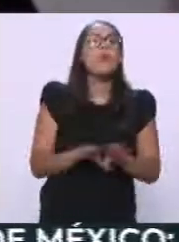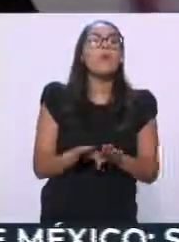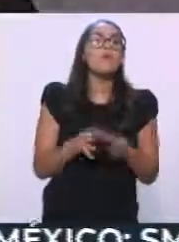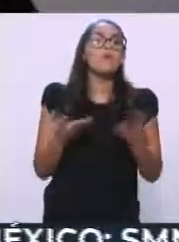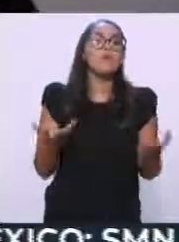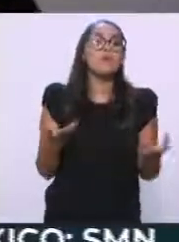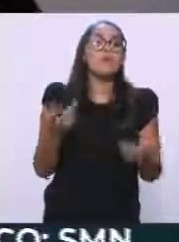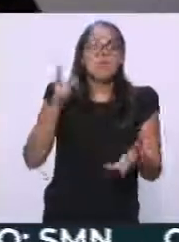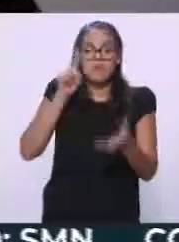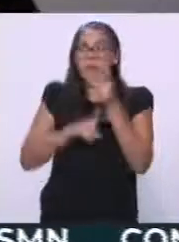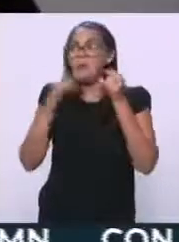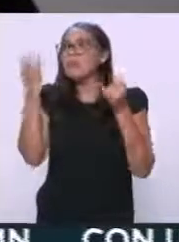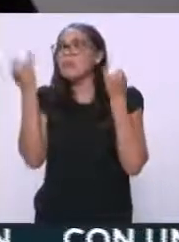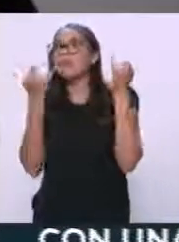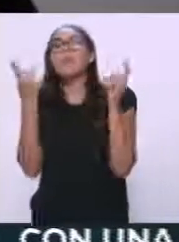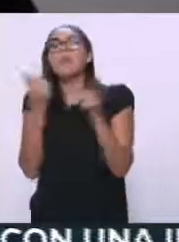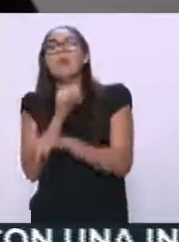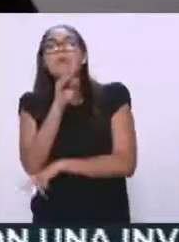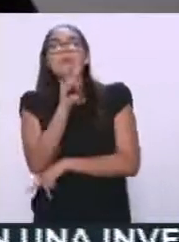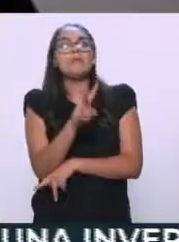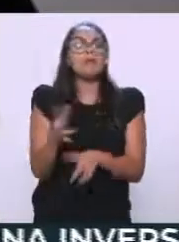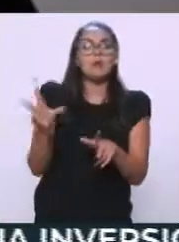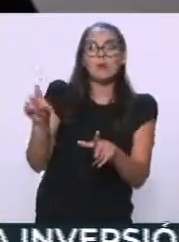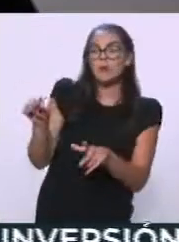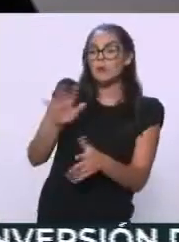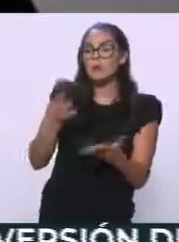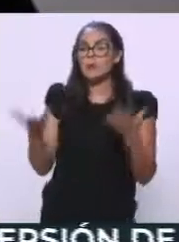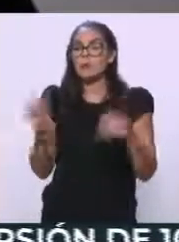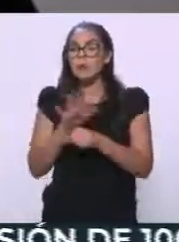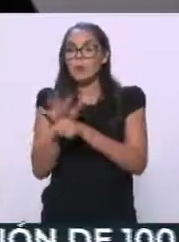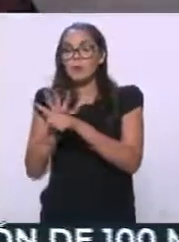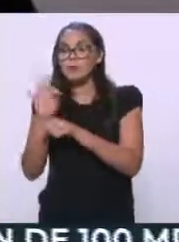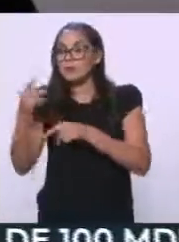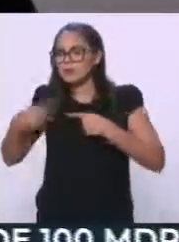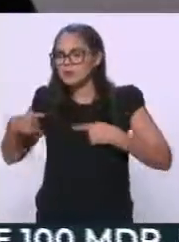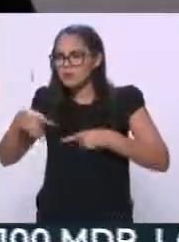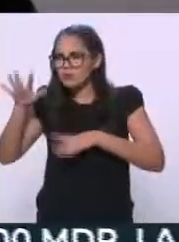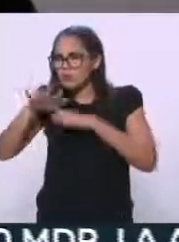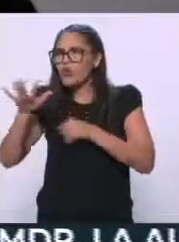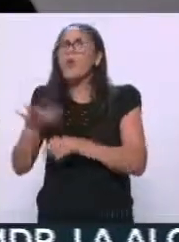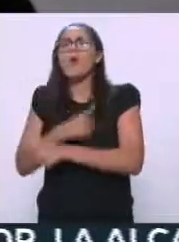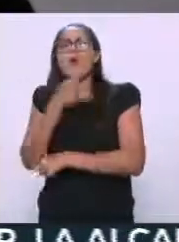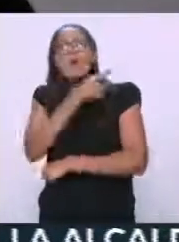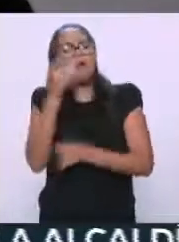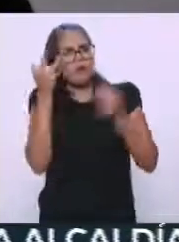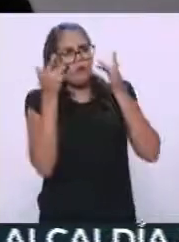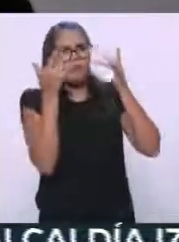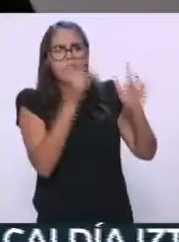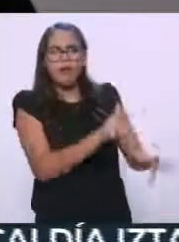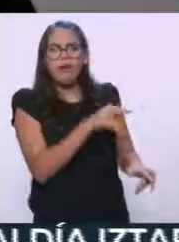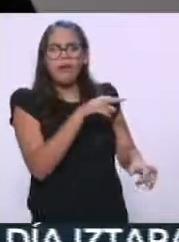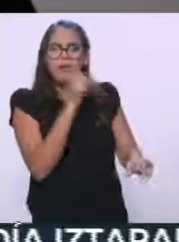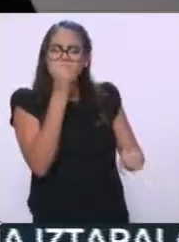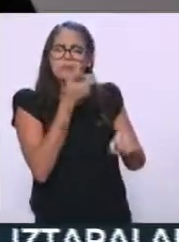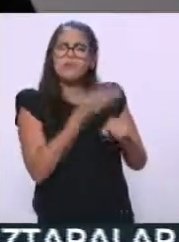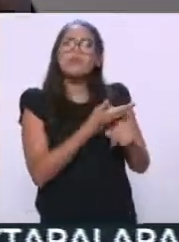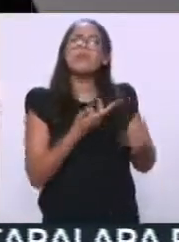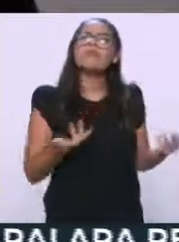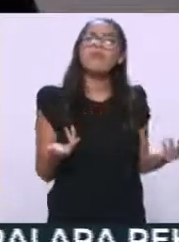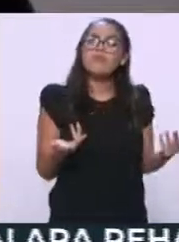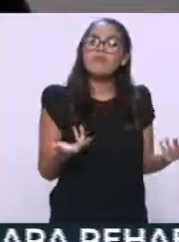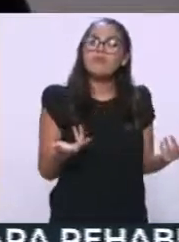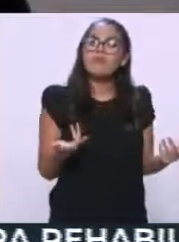en el imaginario. Entonces cuando la gente busque y pregunte por qué renunció presuntamente el secretario, pues le va a